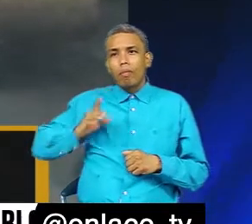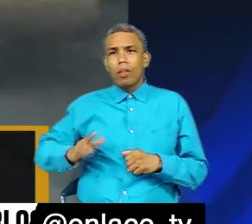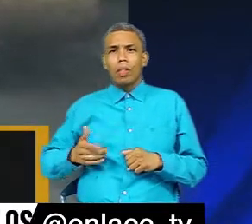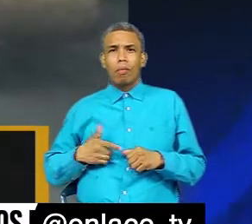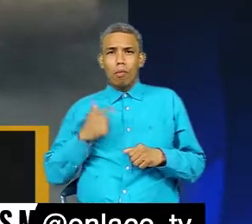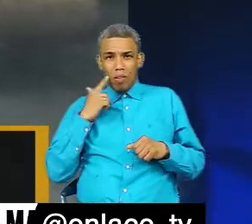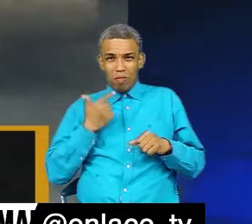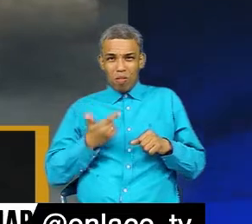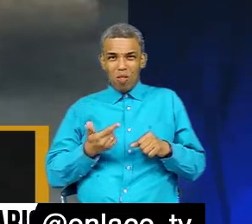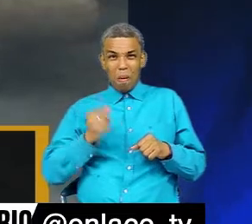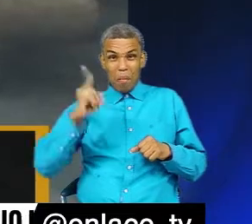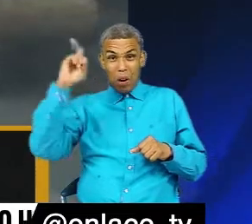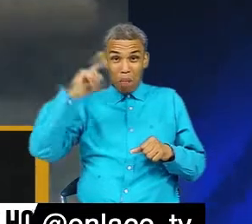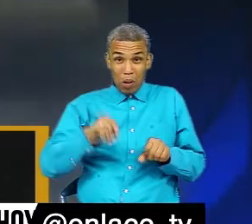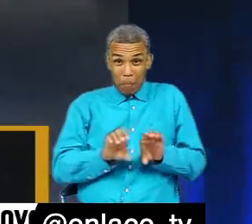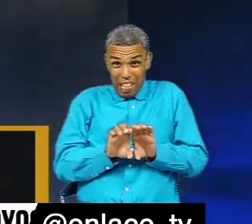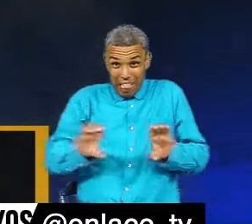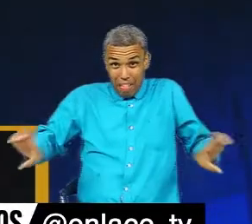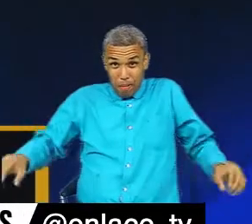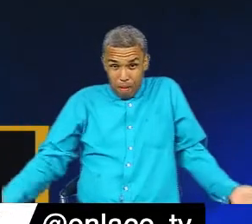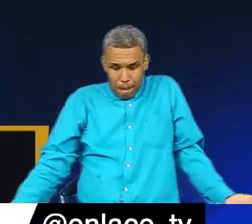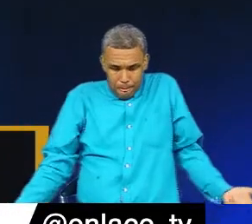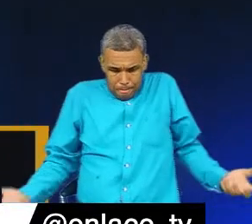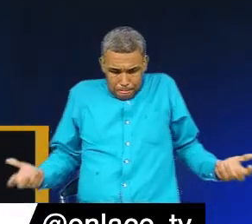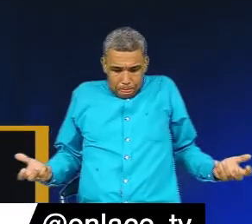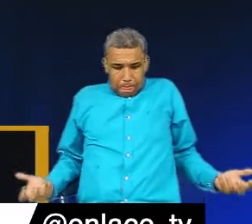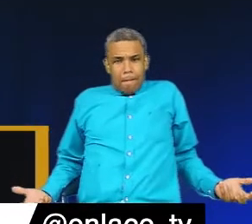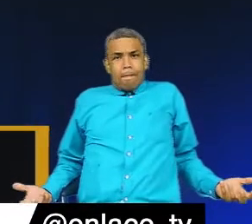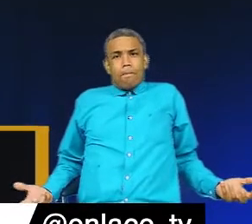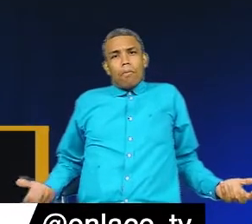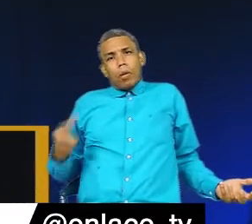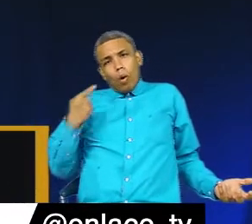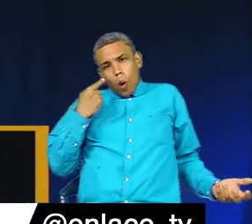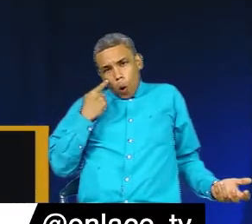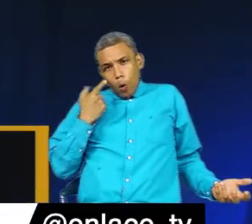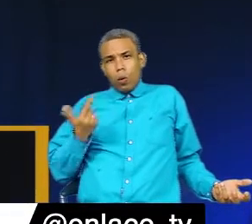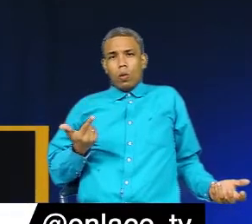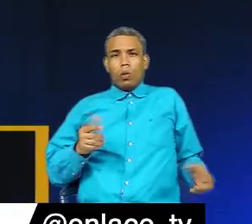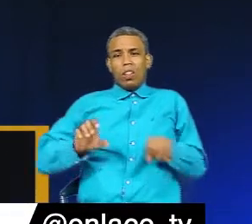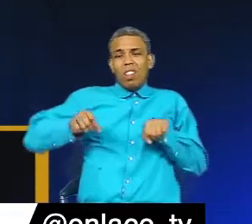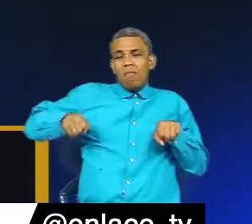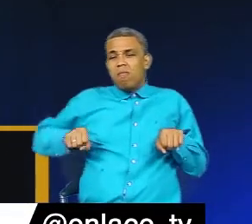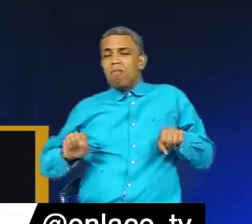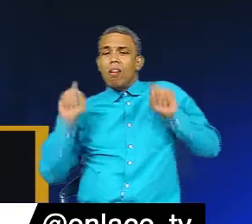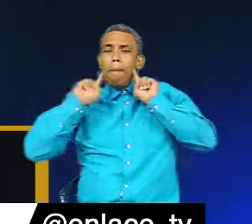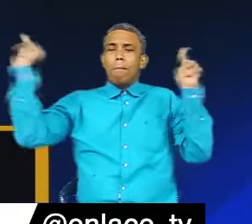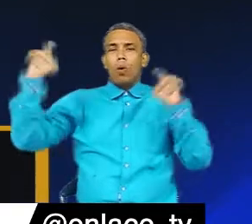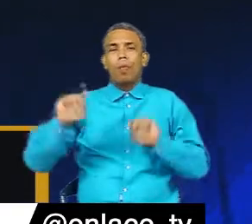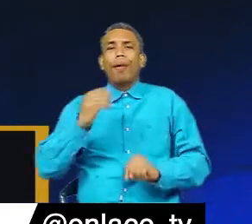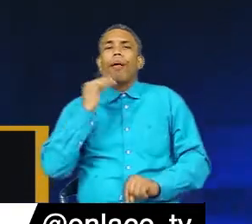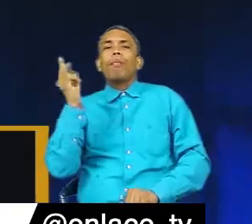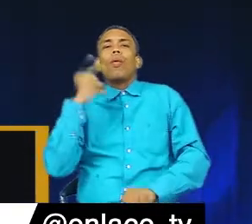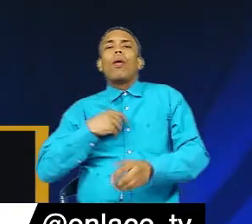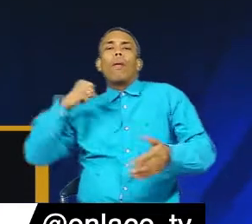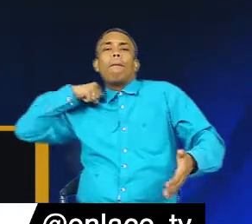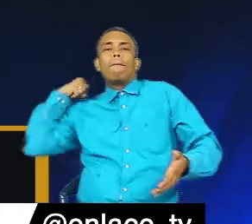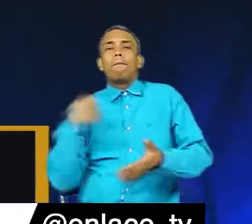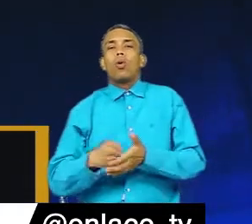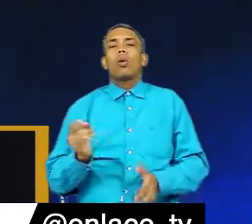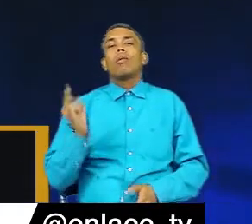madera. Reporteros hacen un llamado a los usuarios de la vía para que protejan su integridad y la de los demás, ya que por esto se podrían